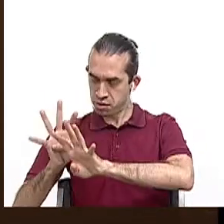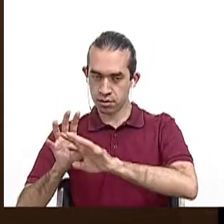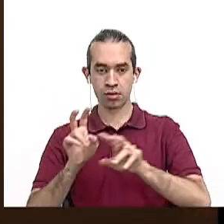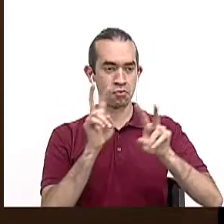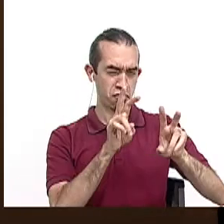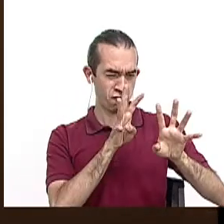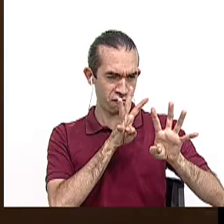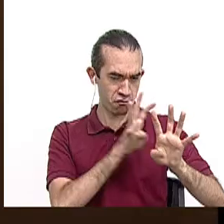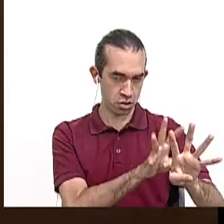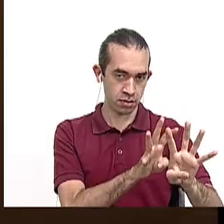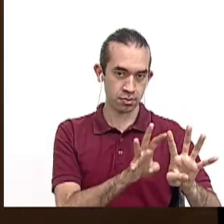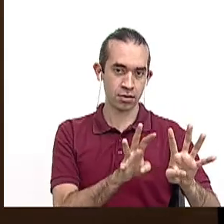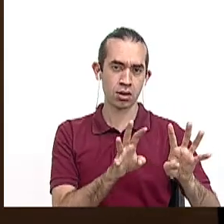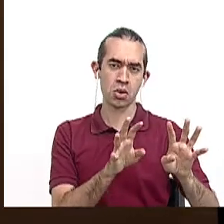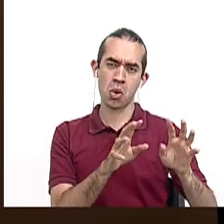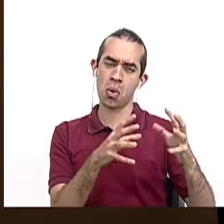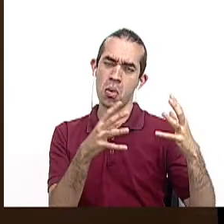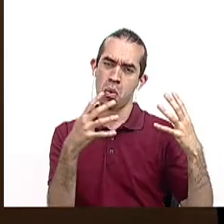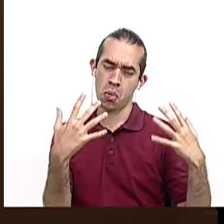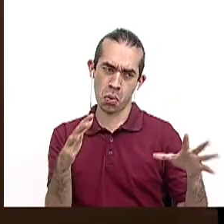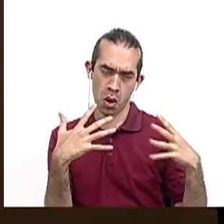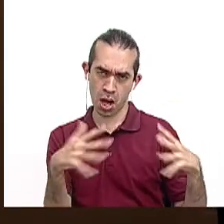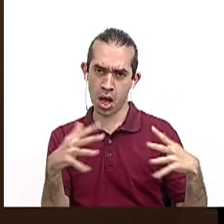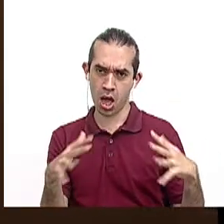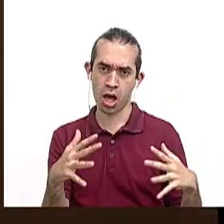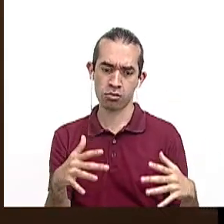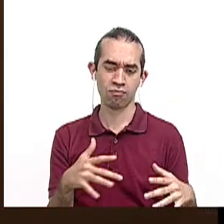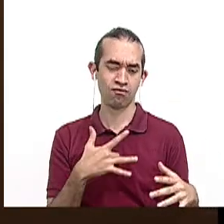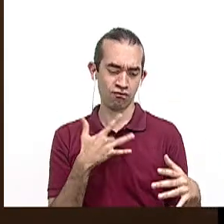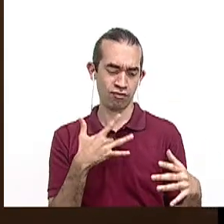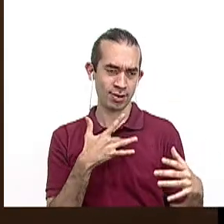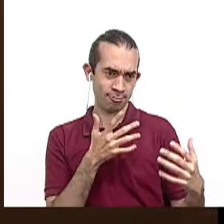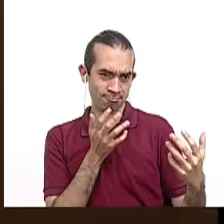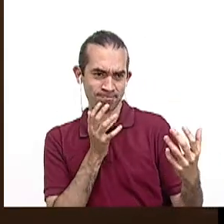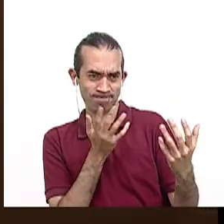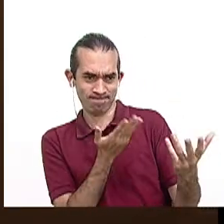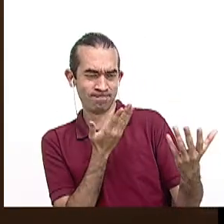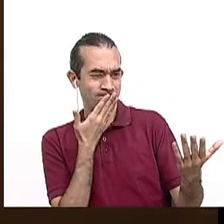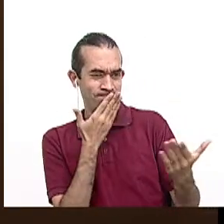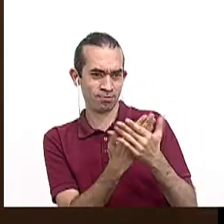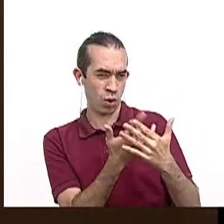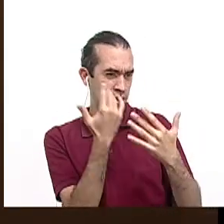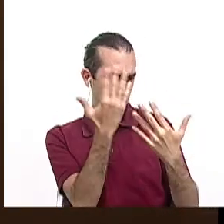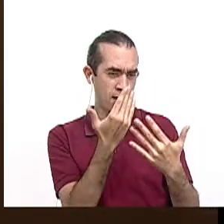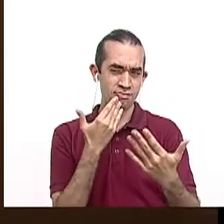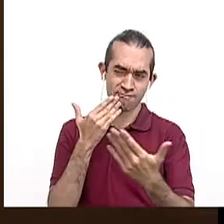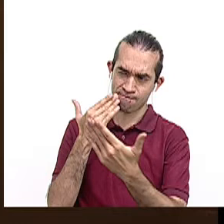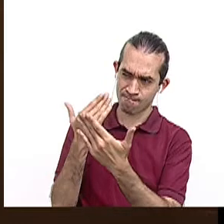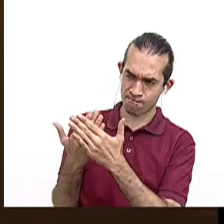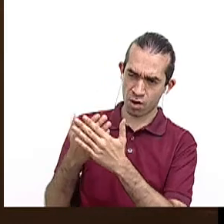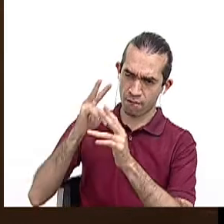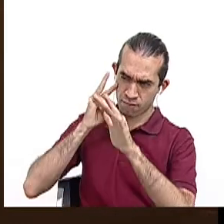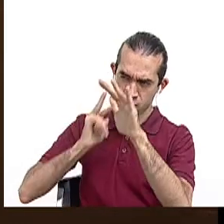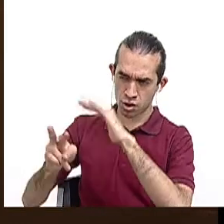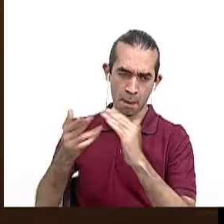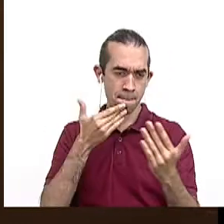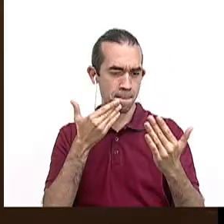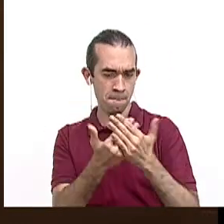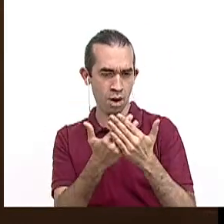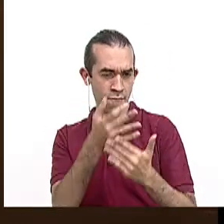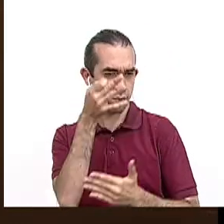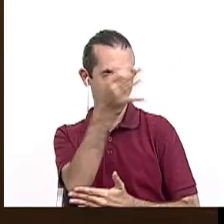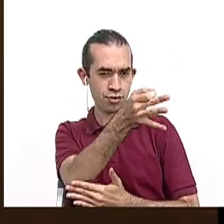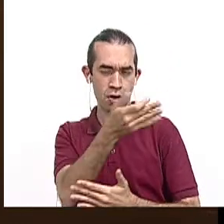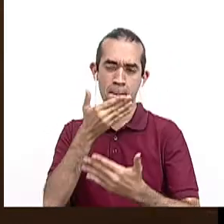cual muchas personas consideran que están colocadas sus esperanzas, sus visiones, su futuro y